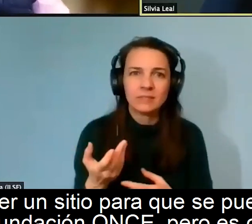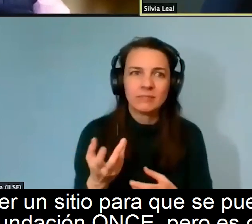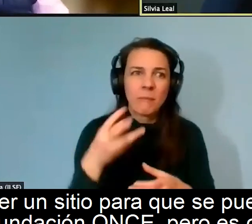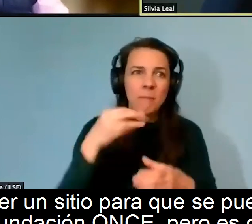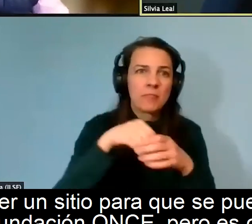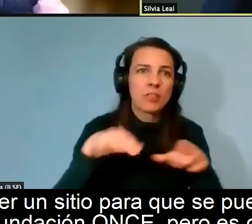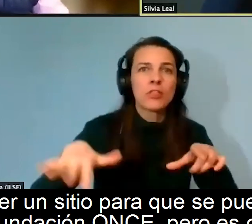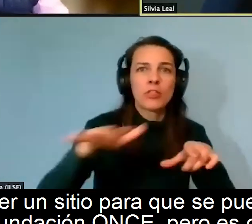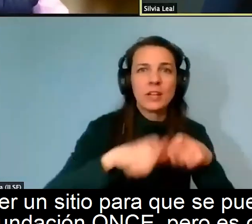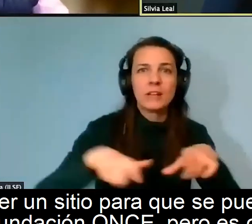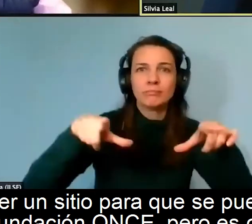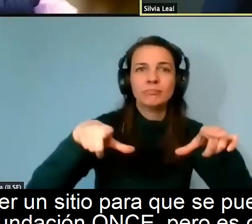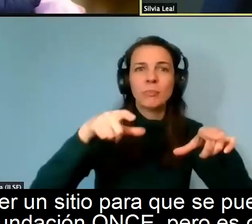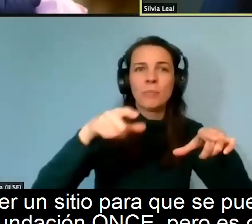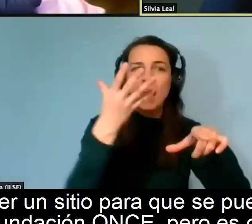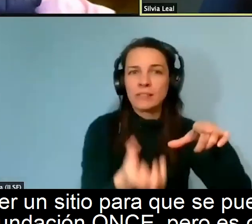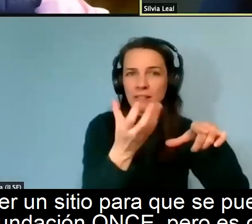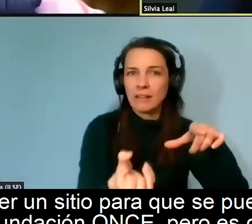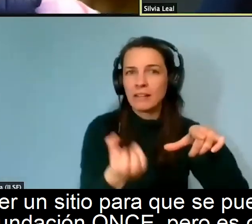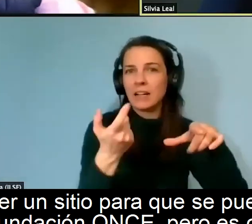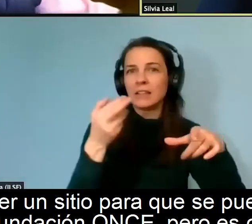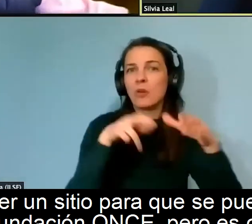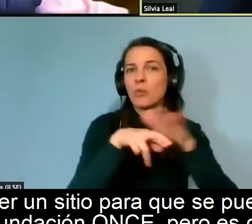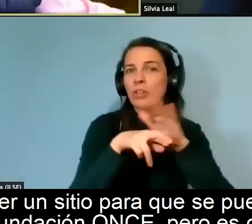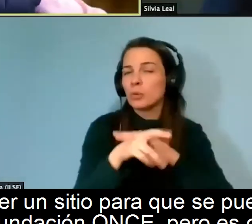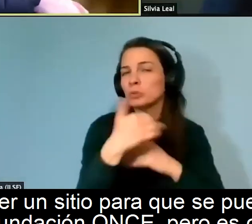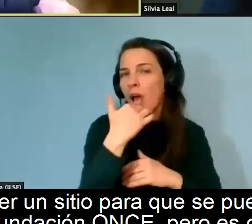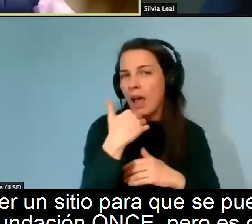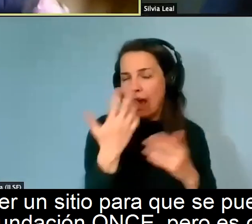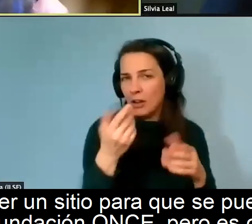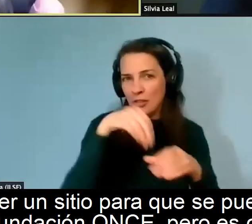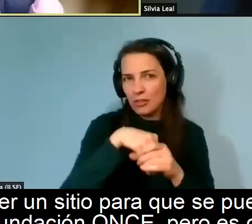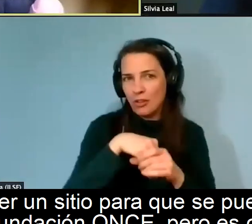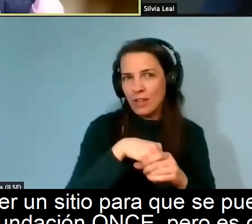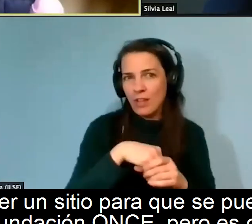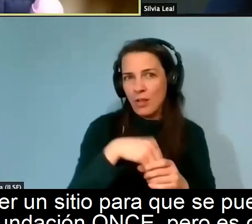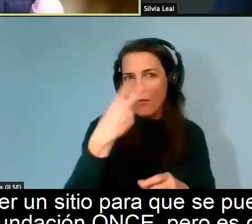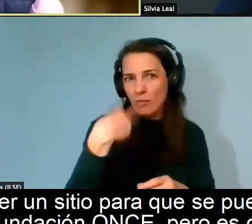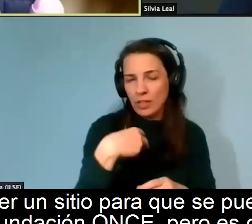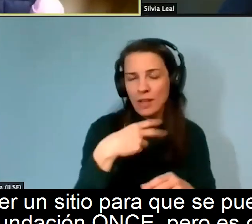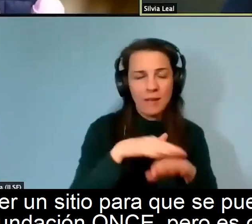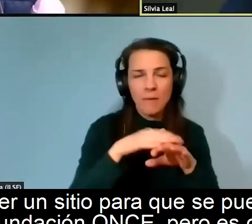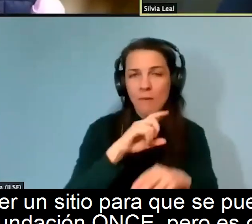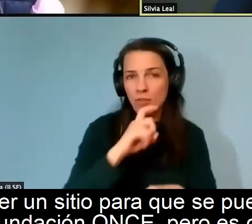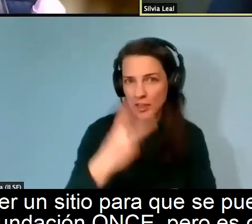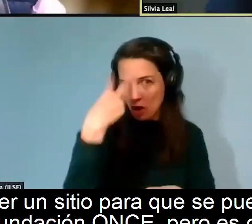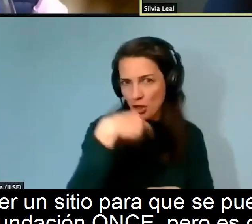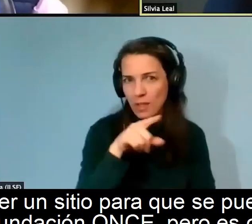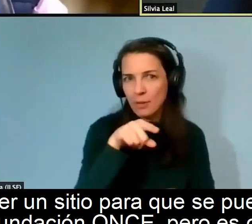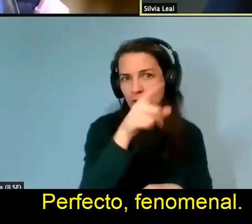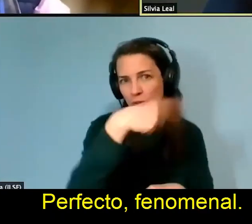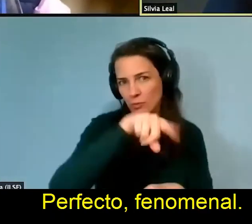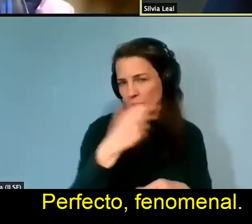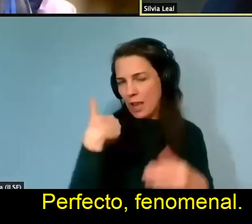también de algún recurso de Fundación 11, pero bueno, eso es cuestión